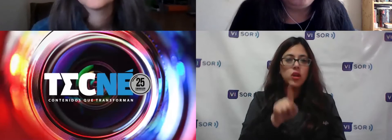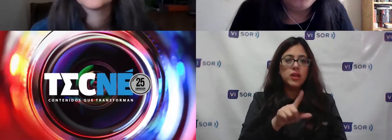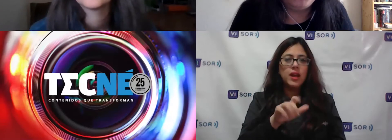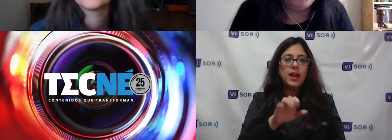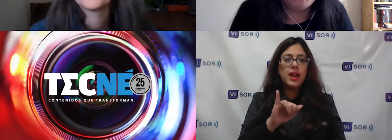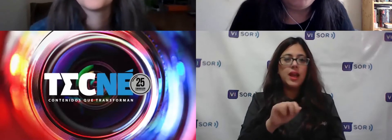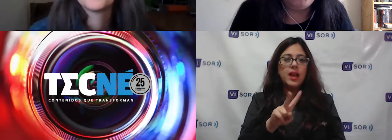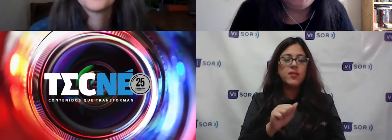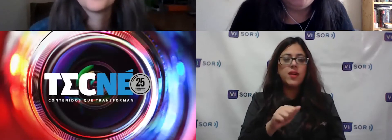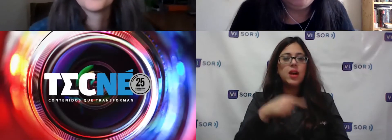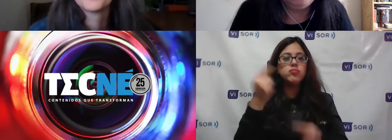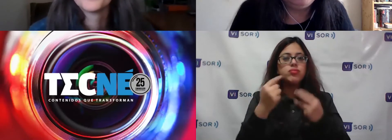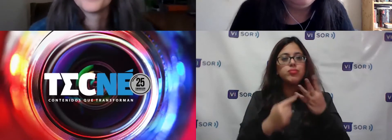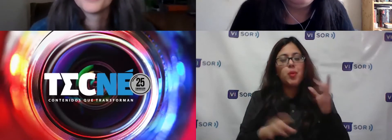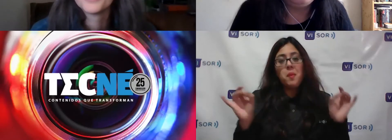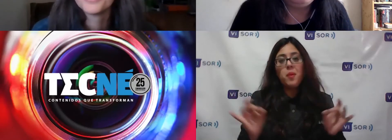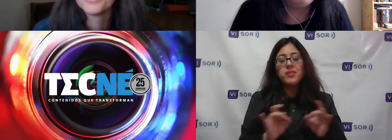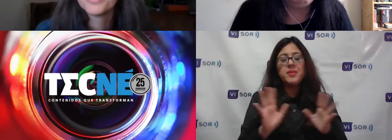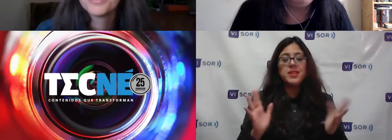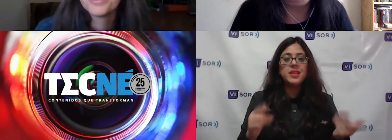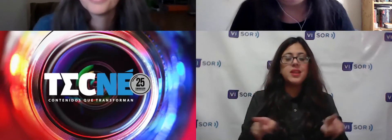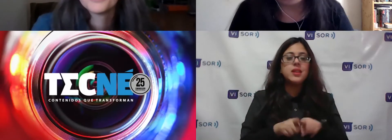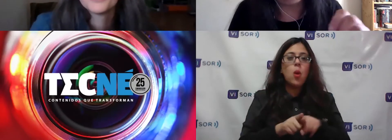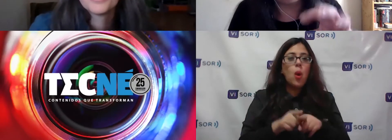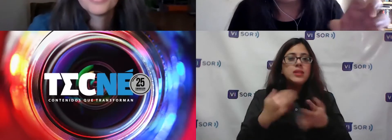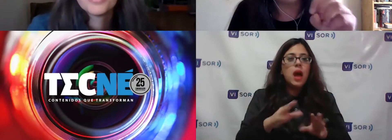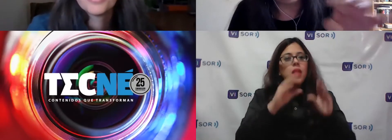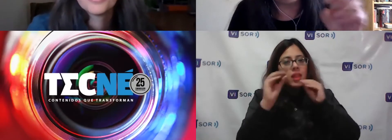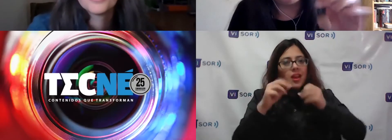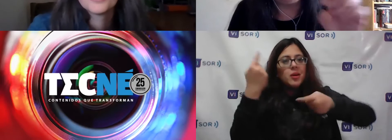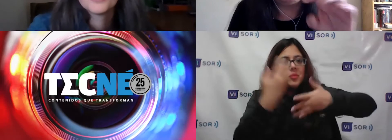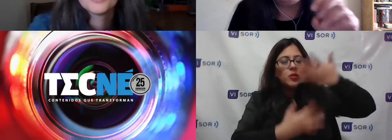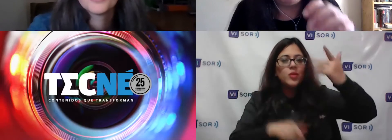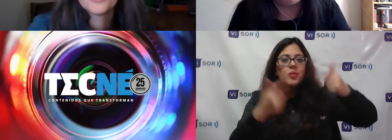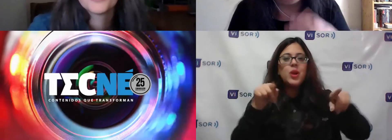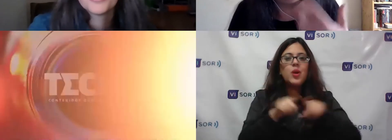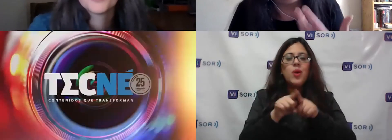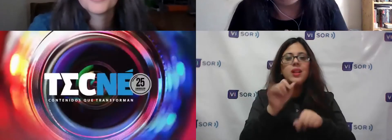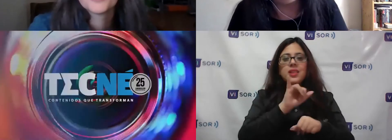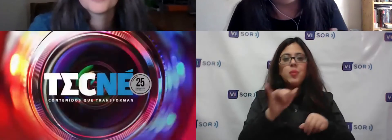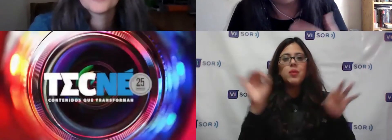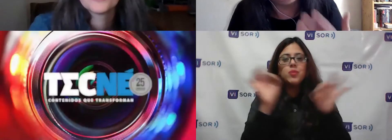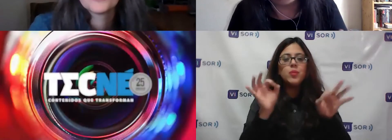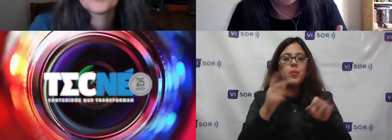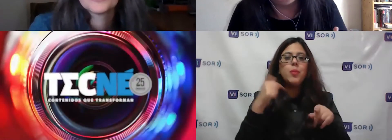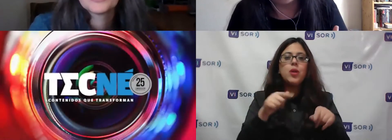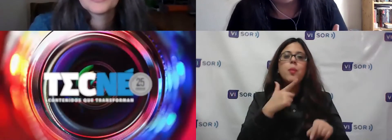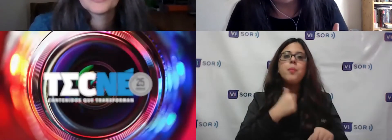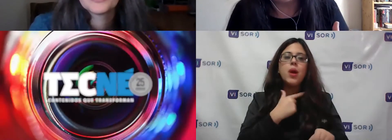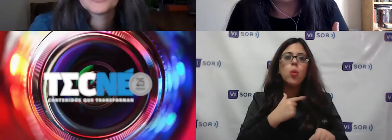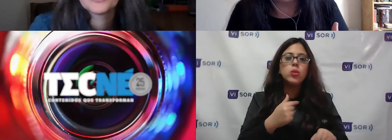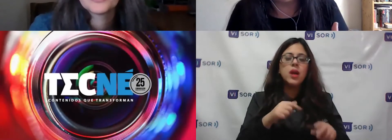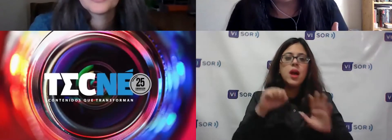uno podría como ahí estar eternamente pero ahí la voy a tirar por mientras por ahí de alguna manera en general me gusta en películas